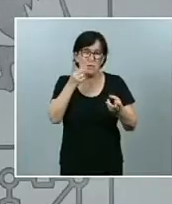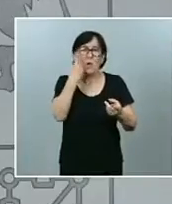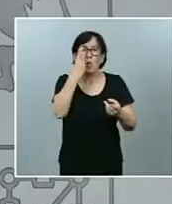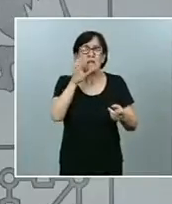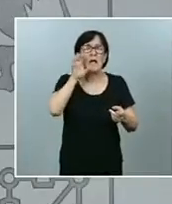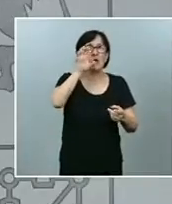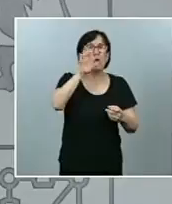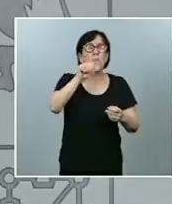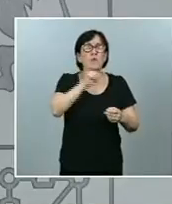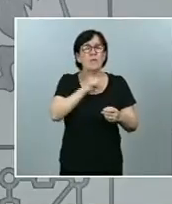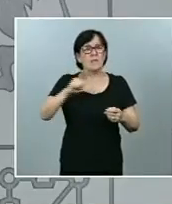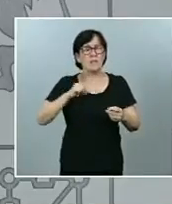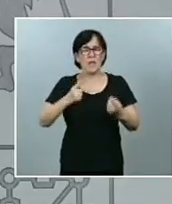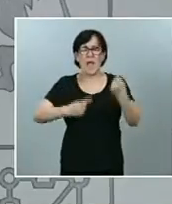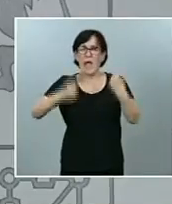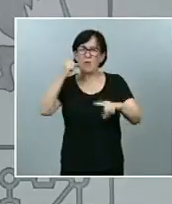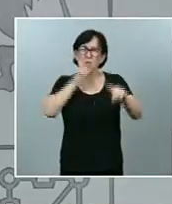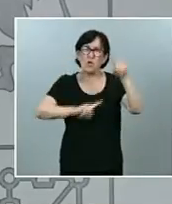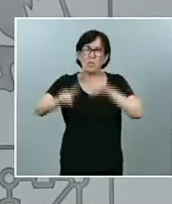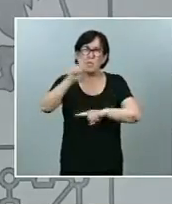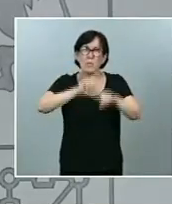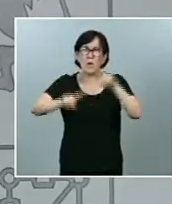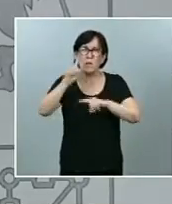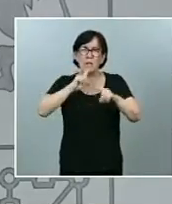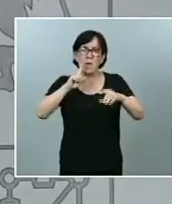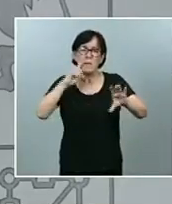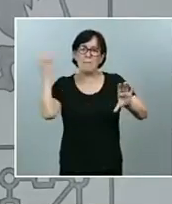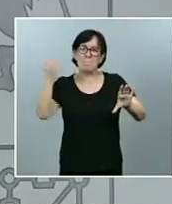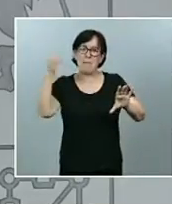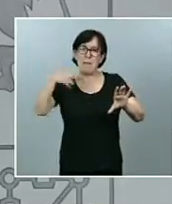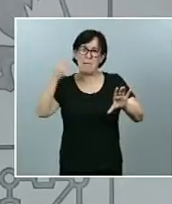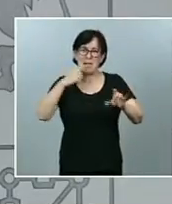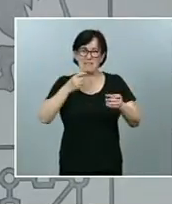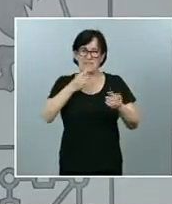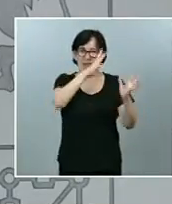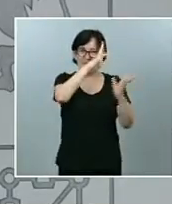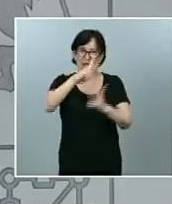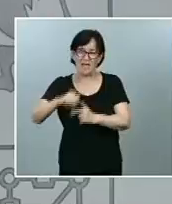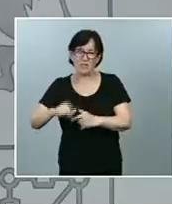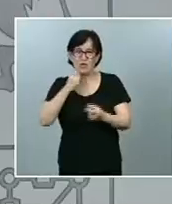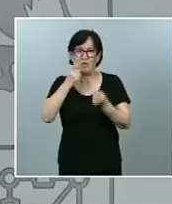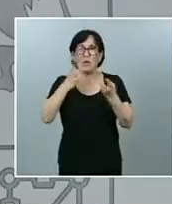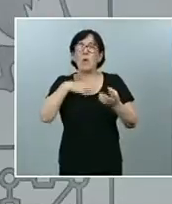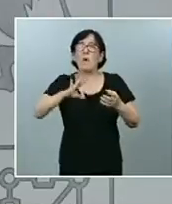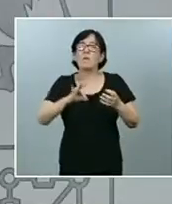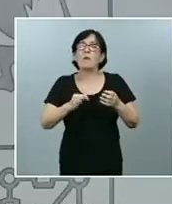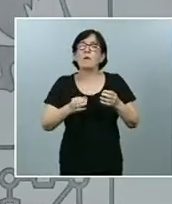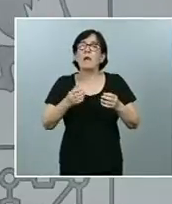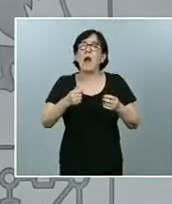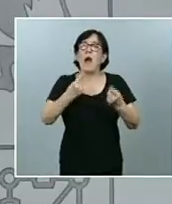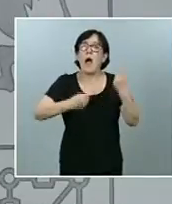Creemos que había algunos problemas a la hora de cargar los datos y podría haber algunos fallecidos más que comprobaremos a lo largo del día